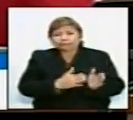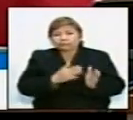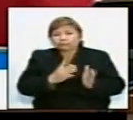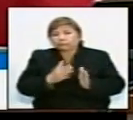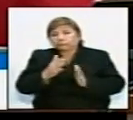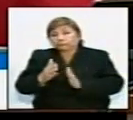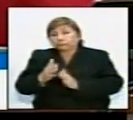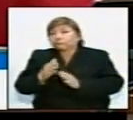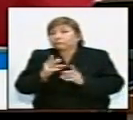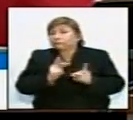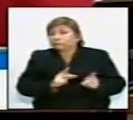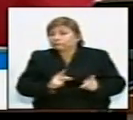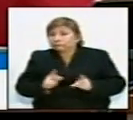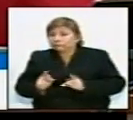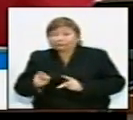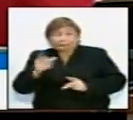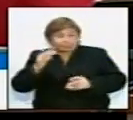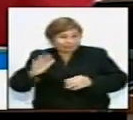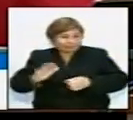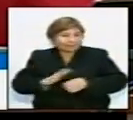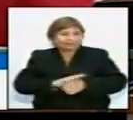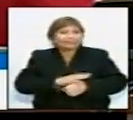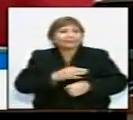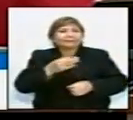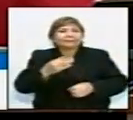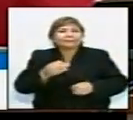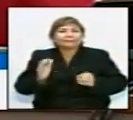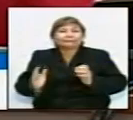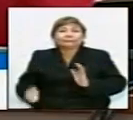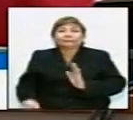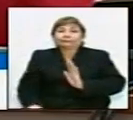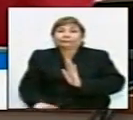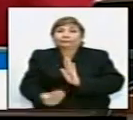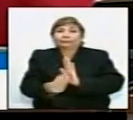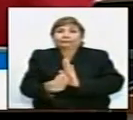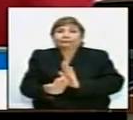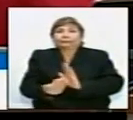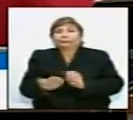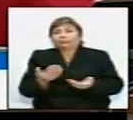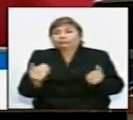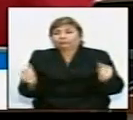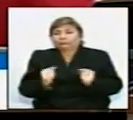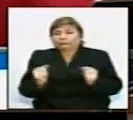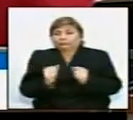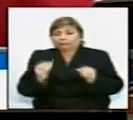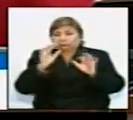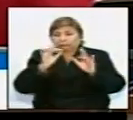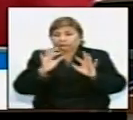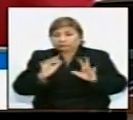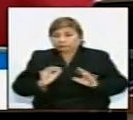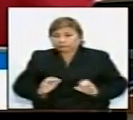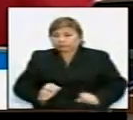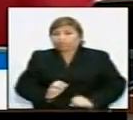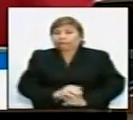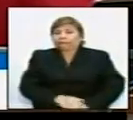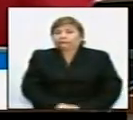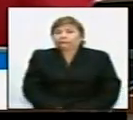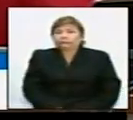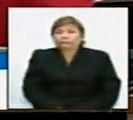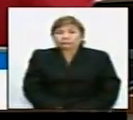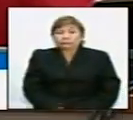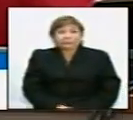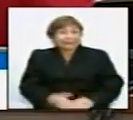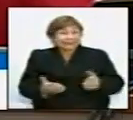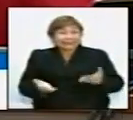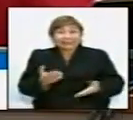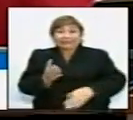permitiendo ser más eficientes en el tema de enfrentar heladas y friajes. Siguiente. En